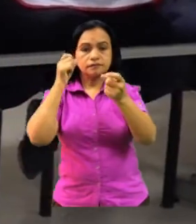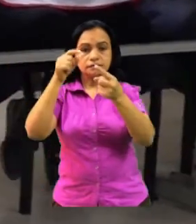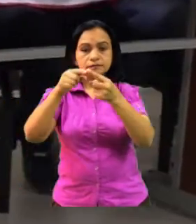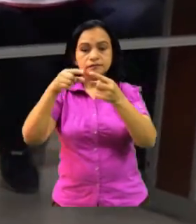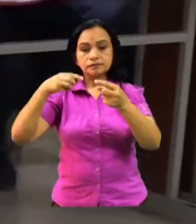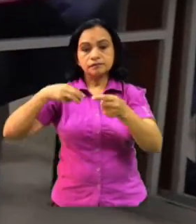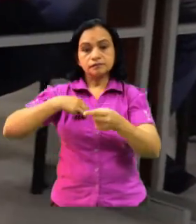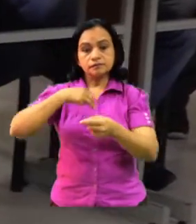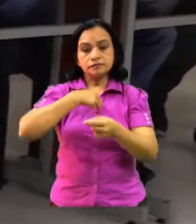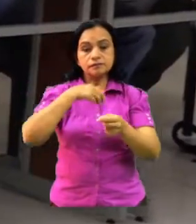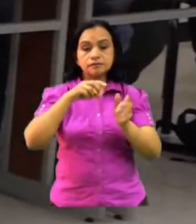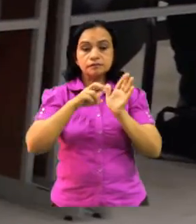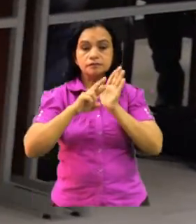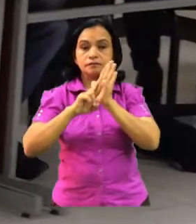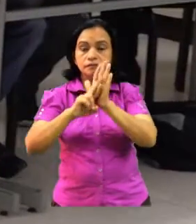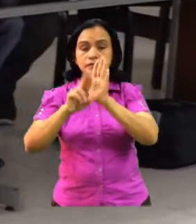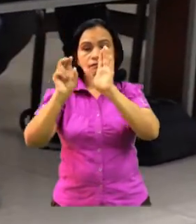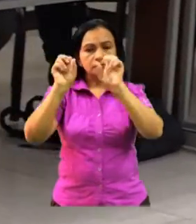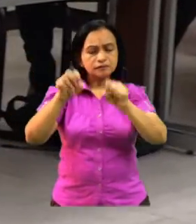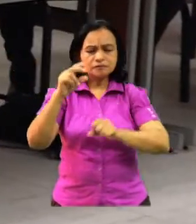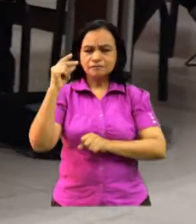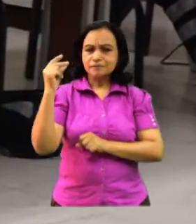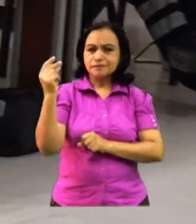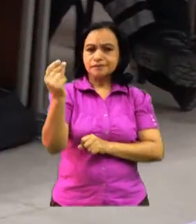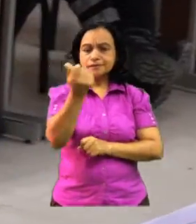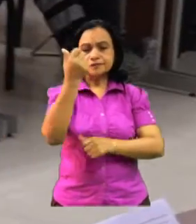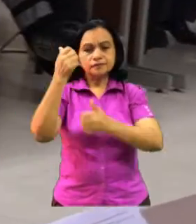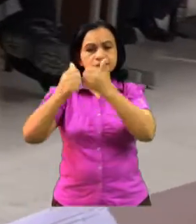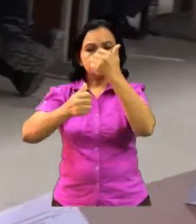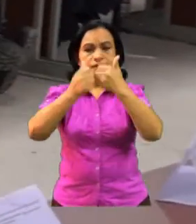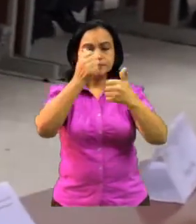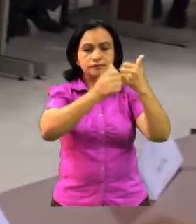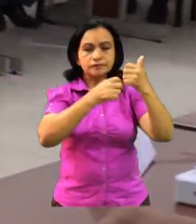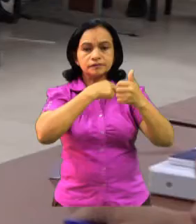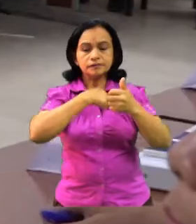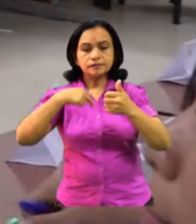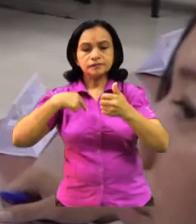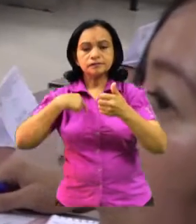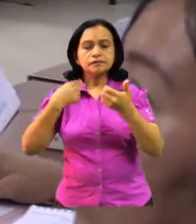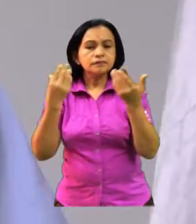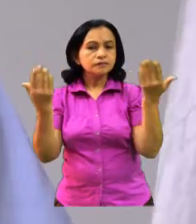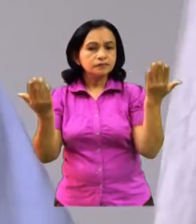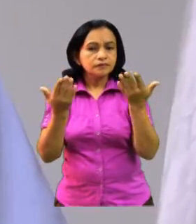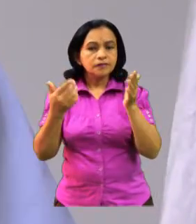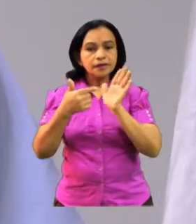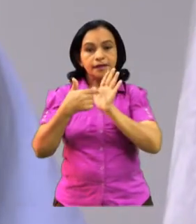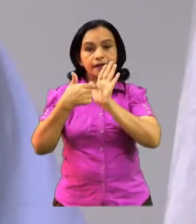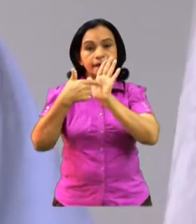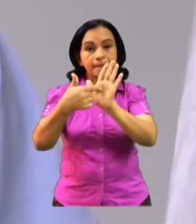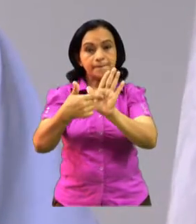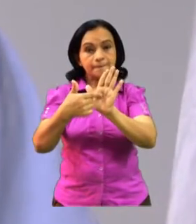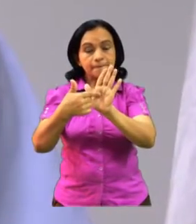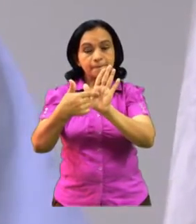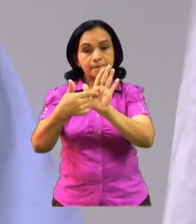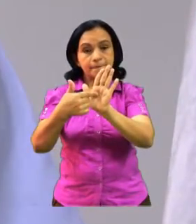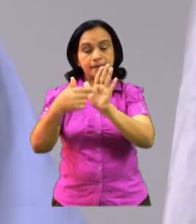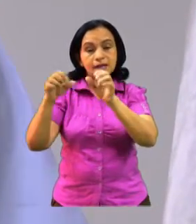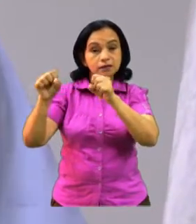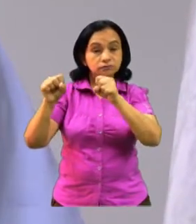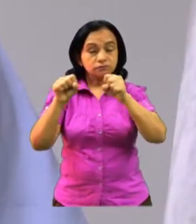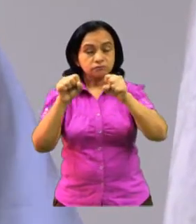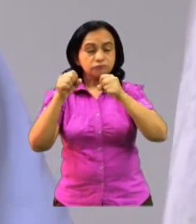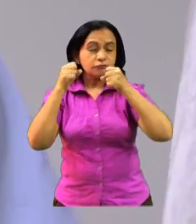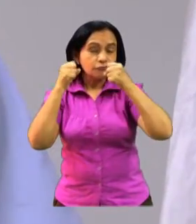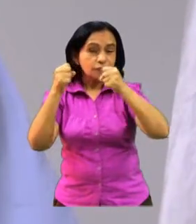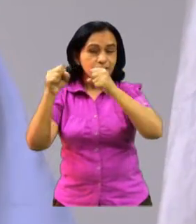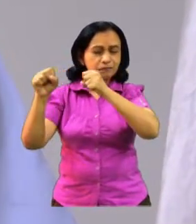los involucrados en la respuesta puedan saber a lo inmediato los daños cualitativos y cuantitativos. Por ejemplo, al momento que existe un sismo de